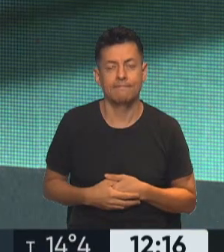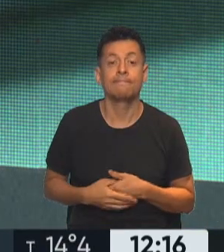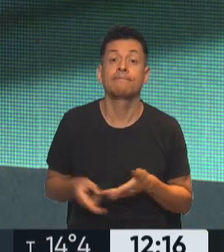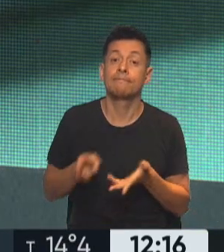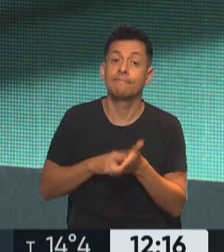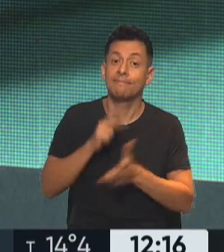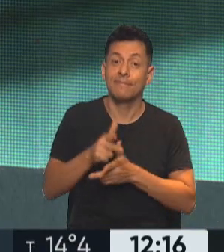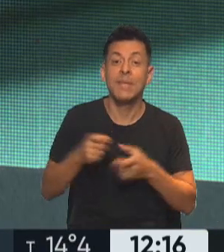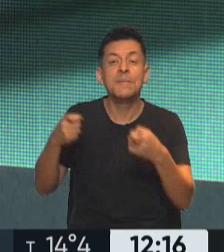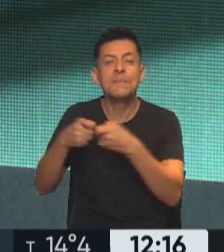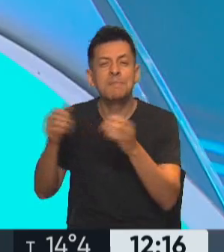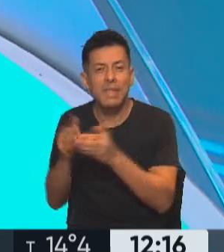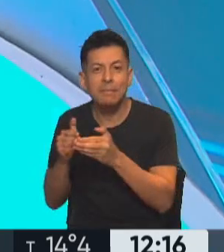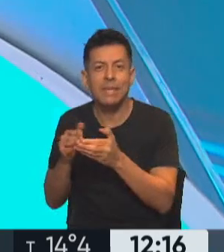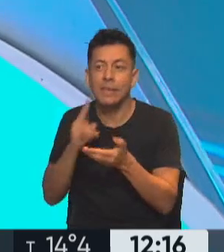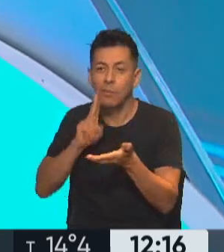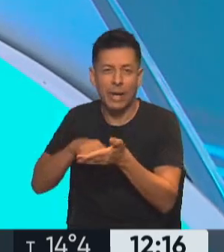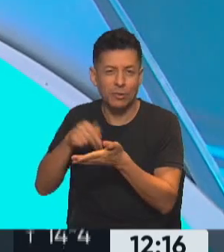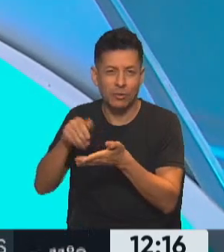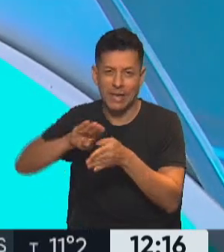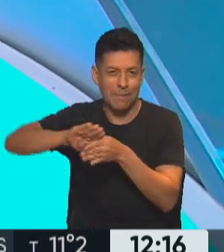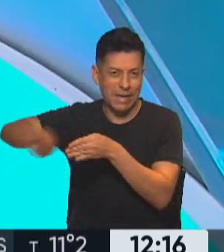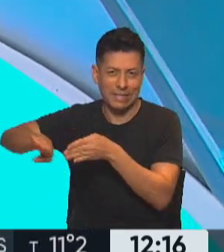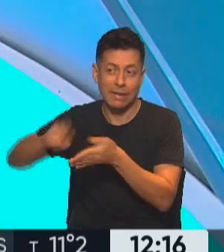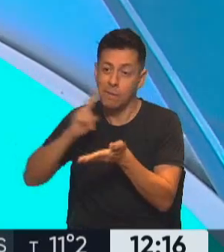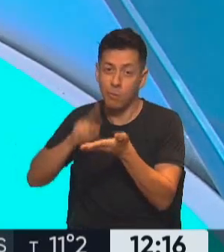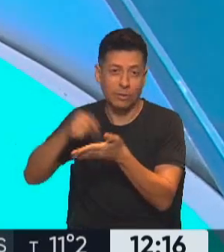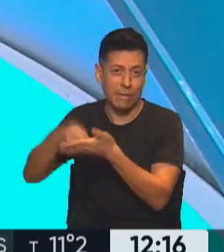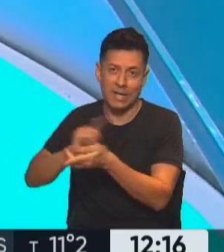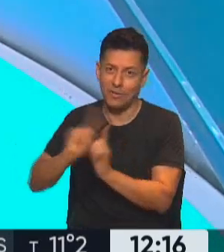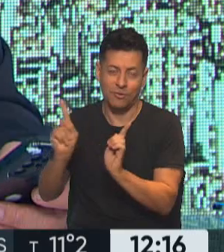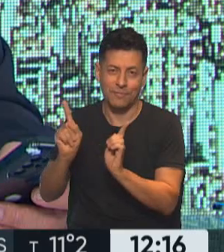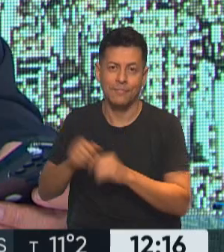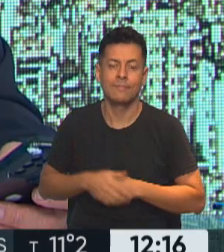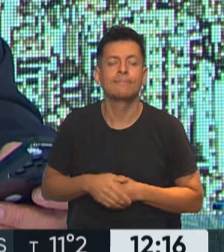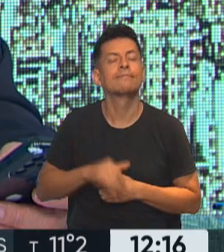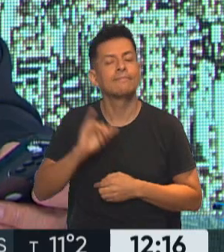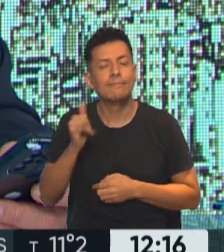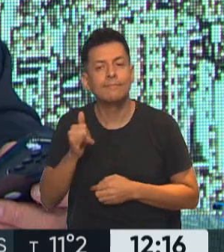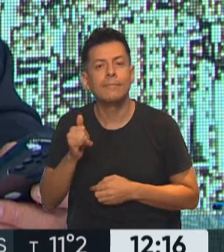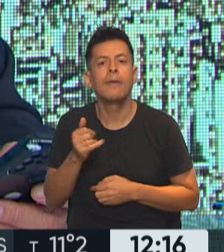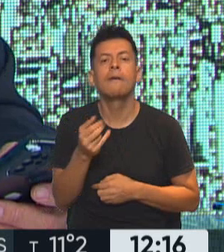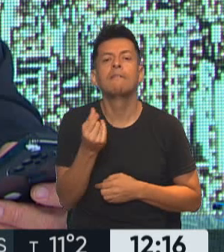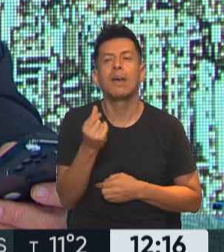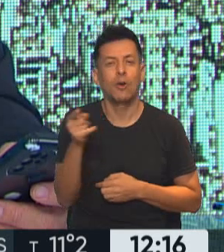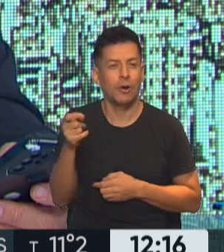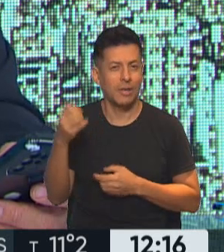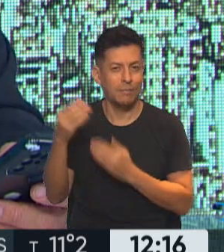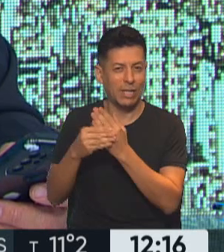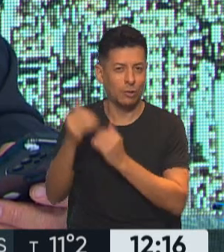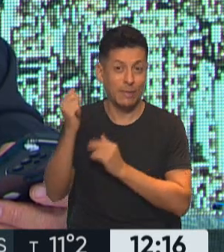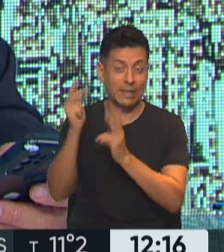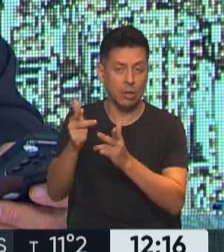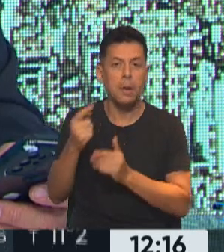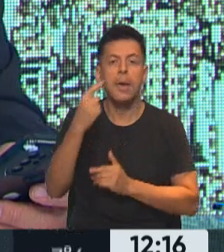Reiteramos, las pymes no serán alcanzadas por este impuesto, Raúl, ¿no? Exactamente. Repetimos, el valor que expresó el ministro fue